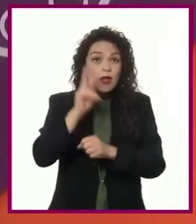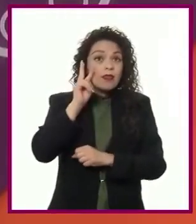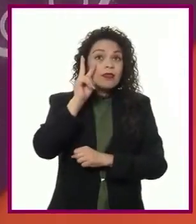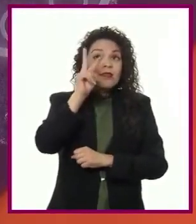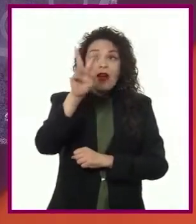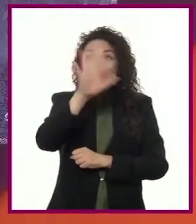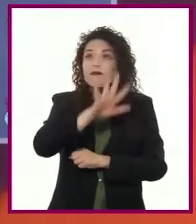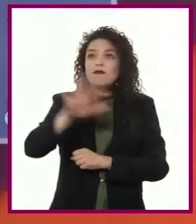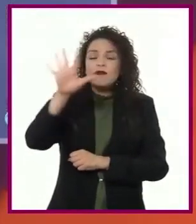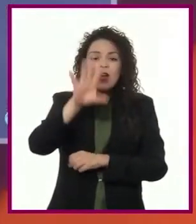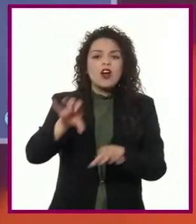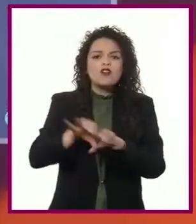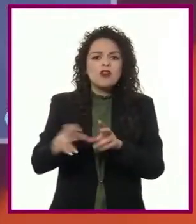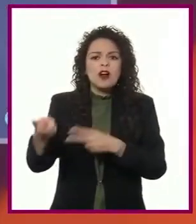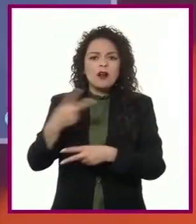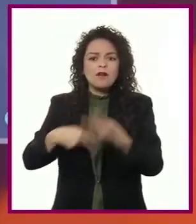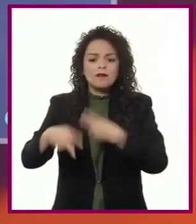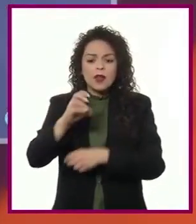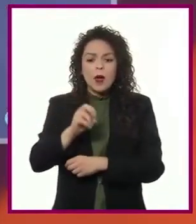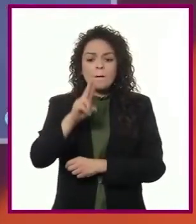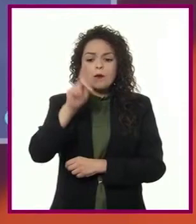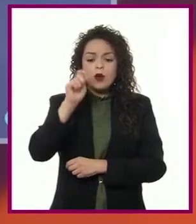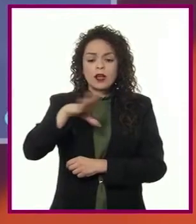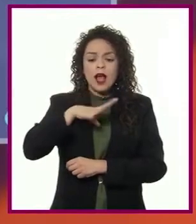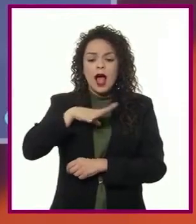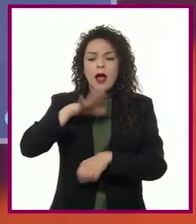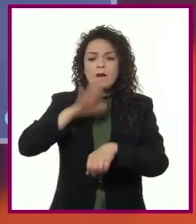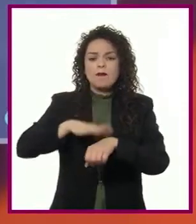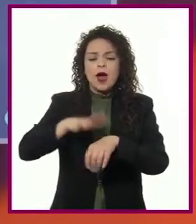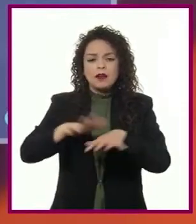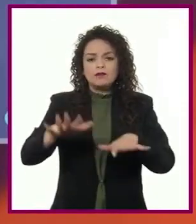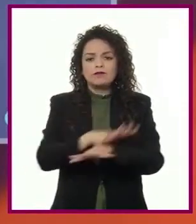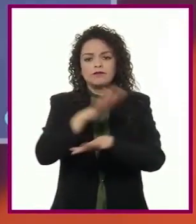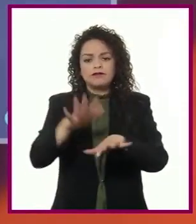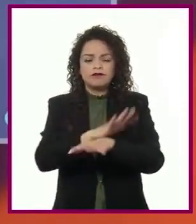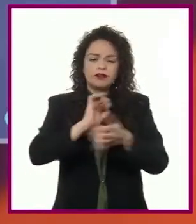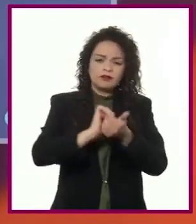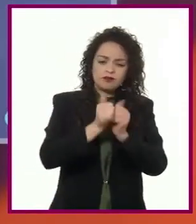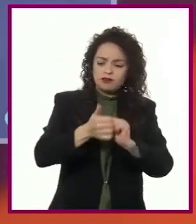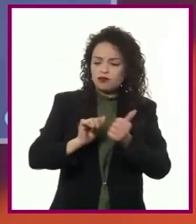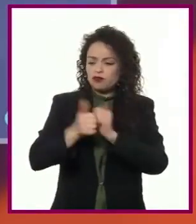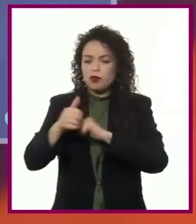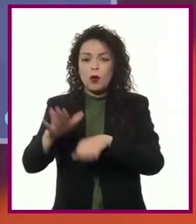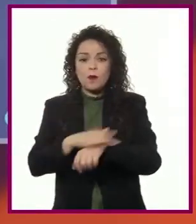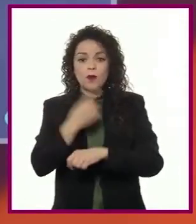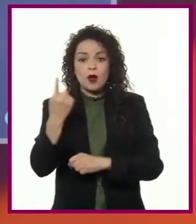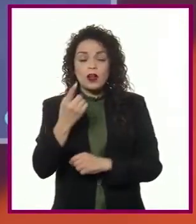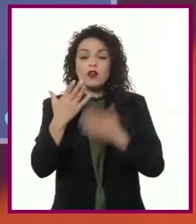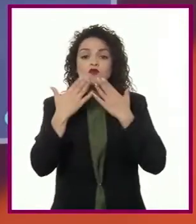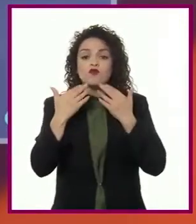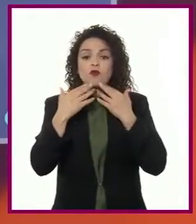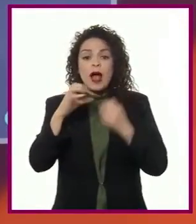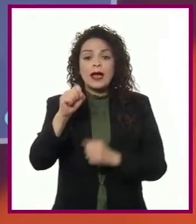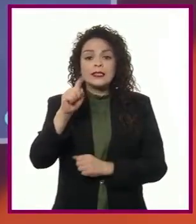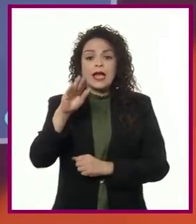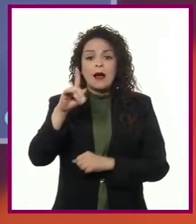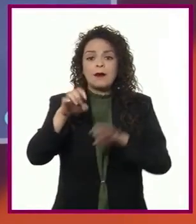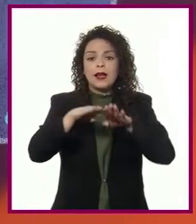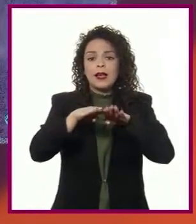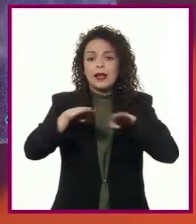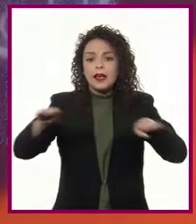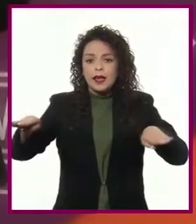se formaron como consecuencia del incremento de variaciones ocasionadas por la inestabilidad